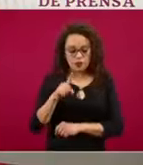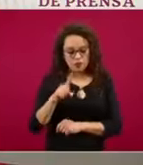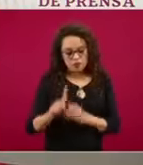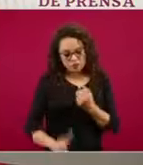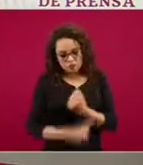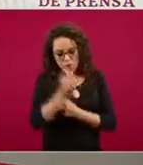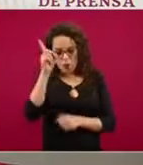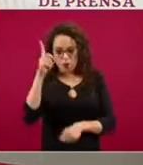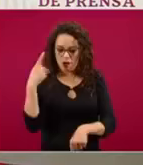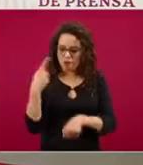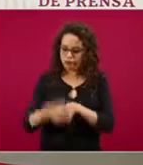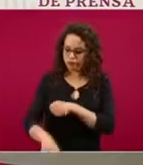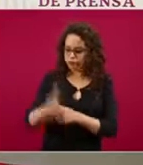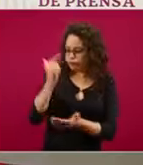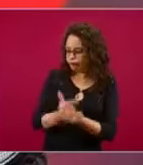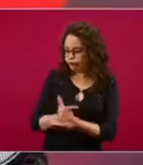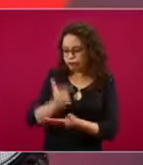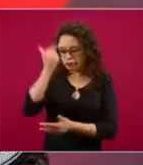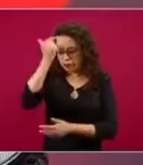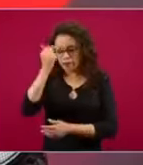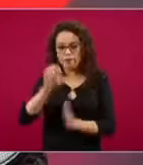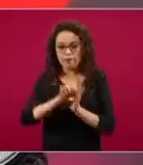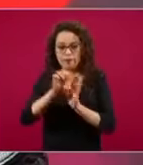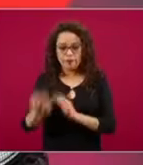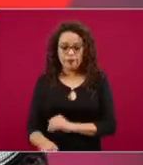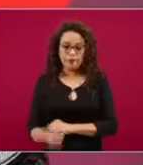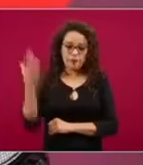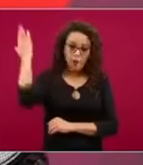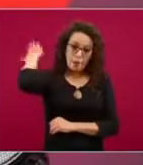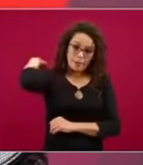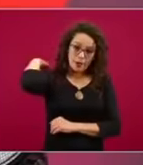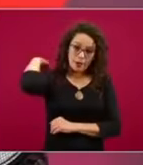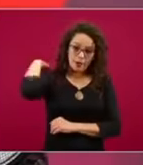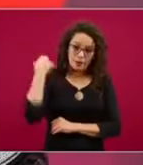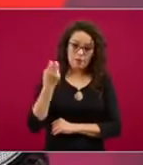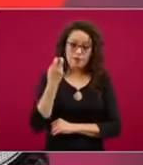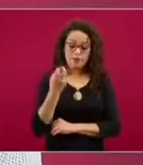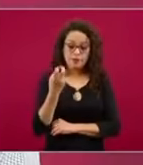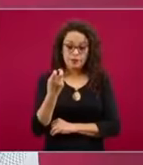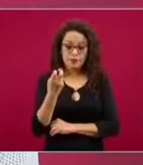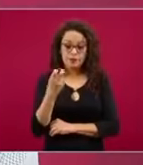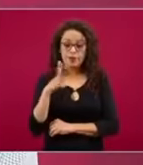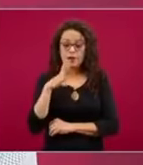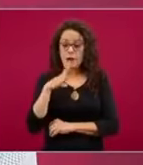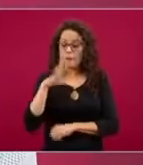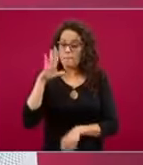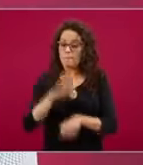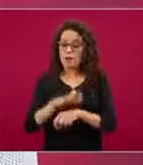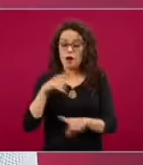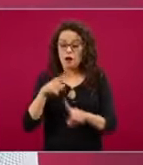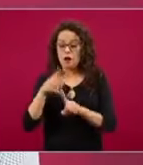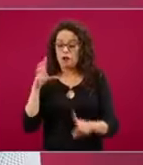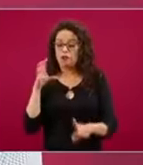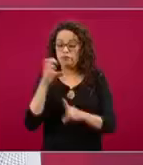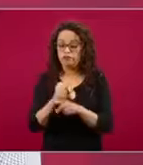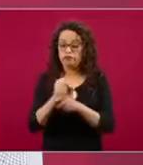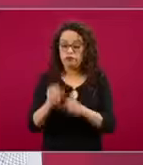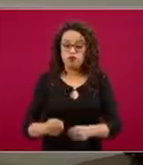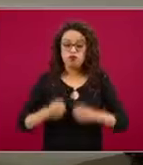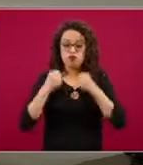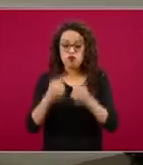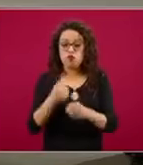puede producir, no solamente en los pulmones, que es el órgano blanco, donde lógicamente ataca de entrada y de